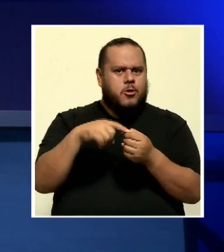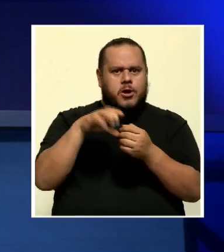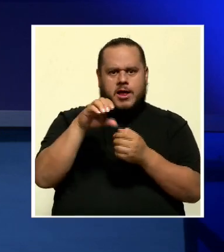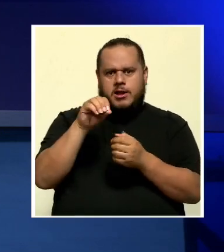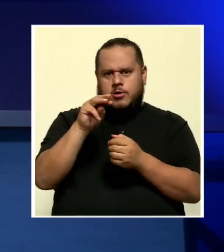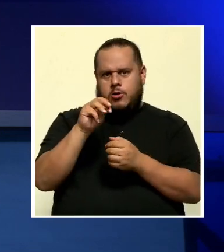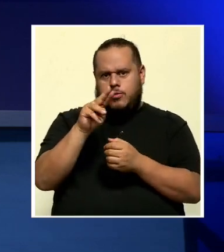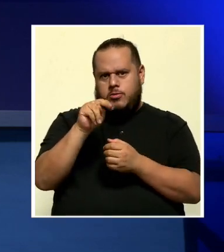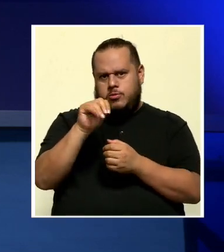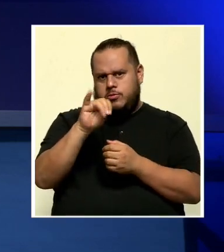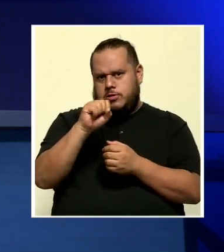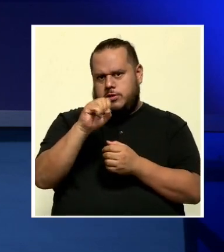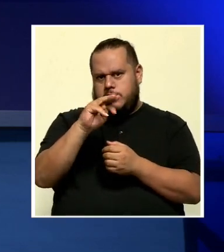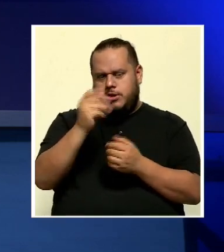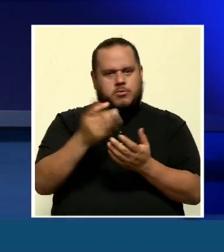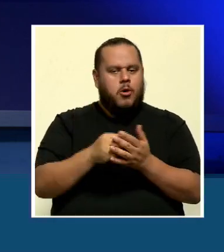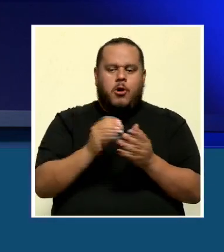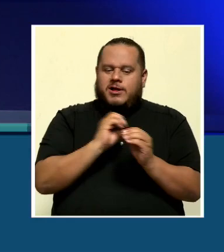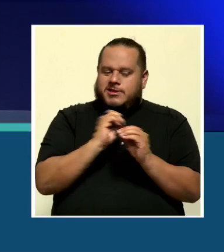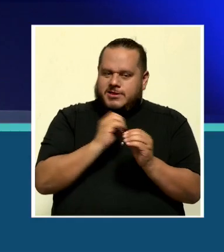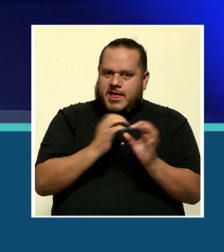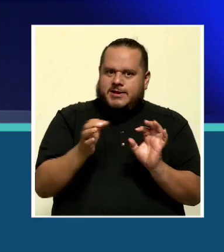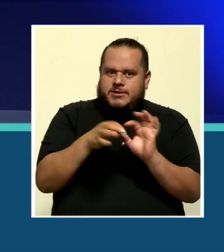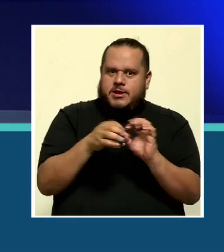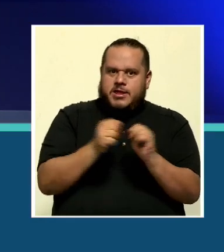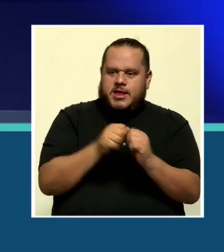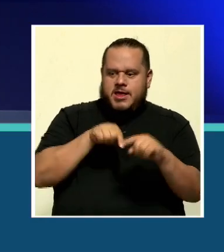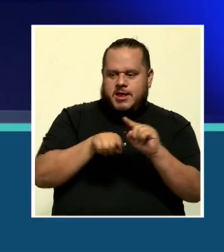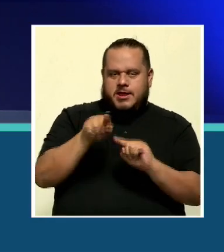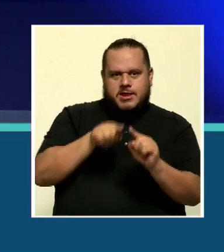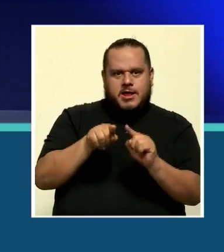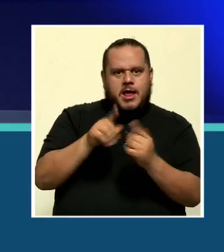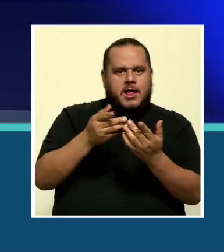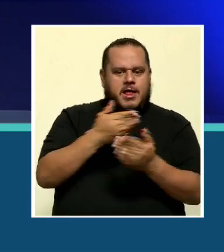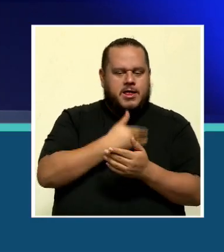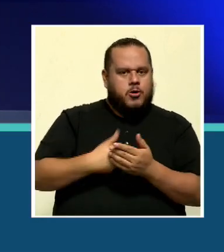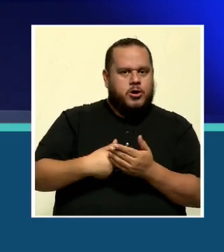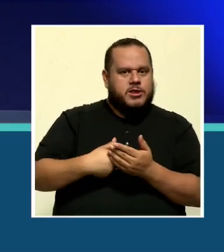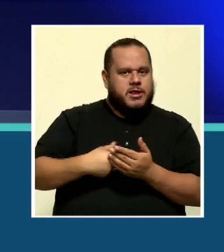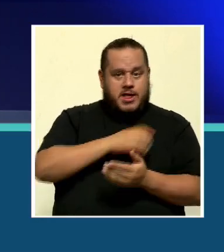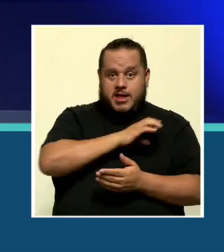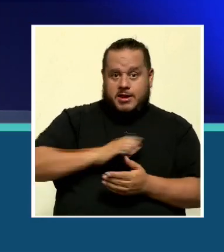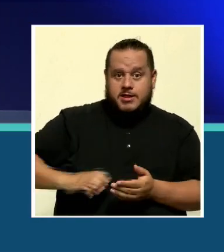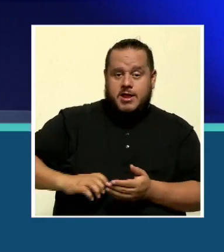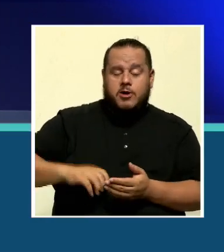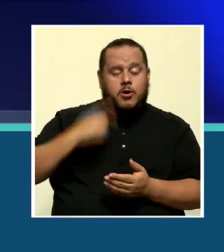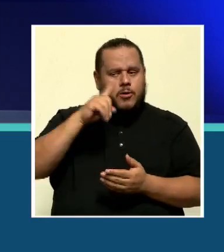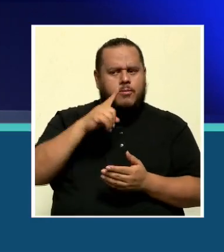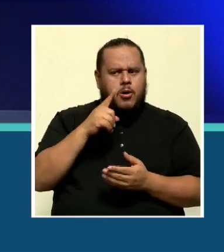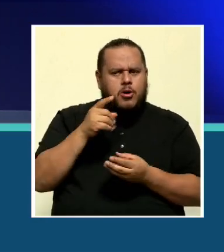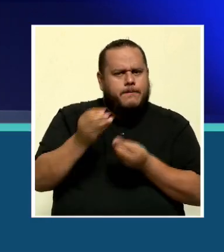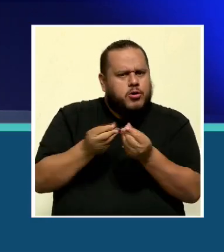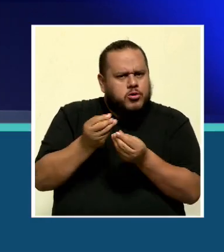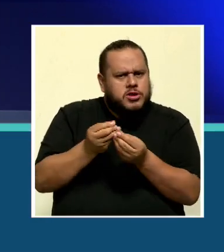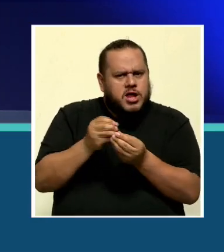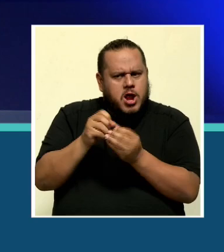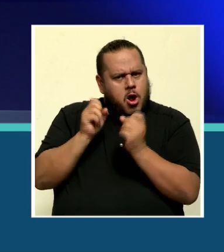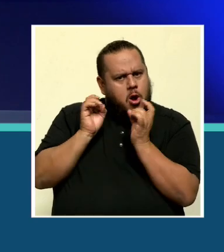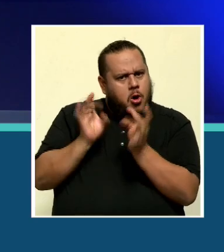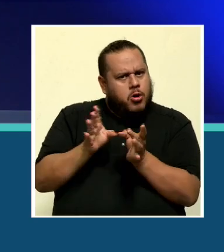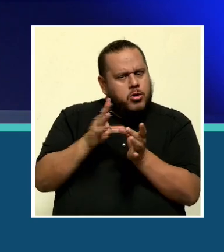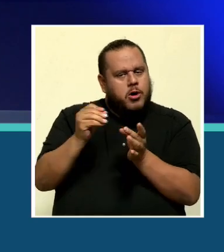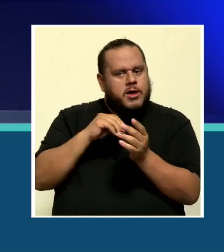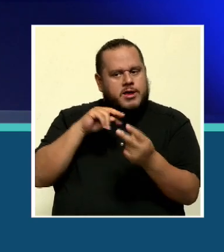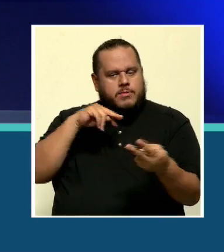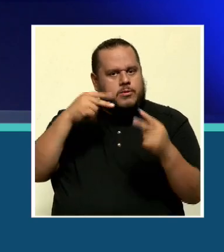esta agrupación política y critica al partido de corte cristiano de buscar generar odio y tratar de polarizar la